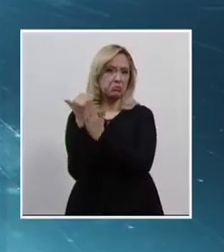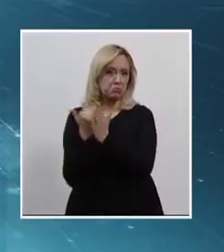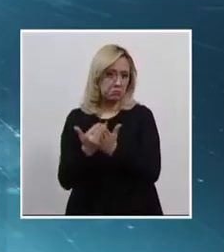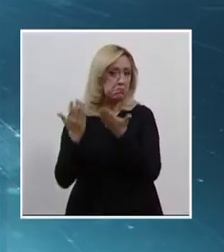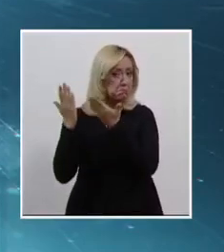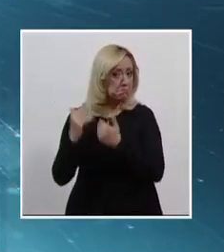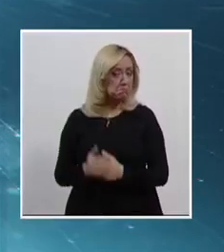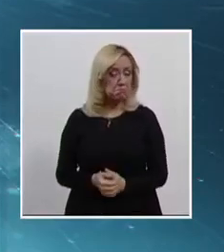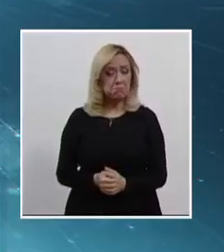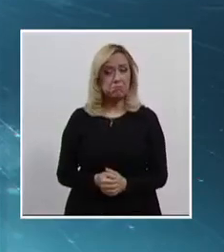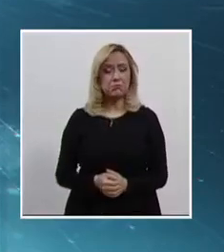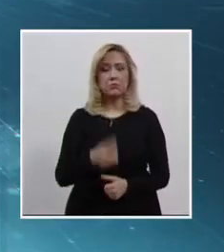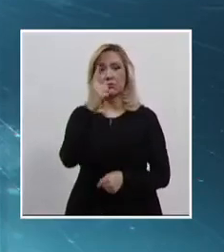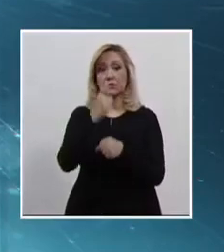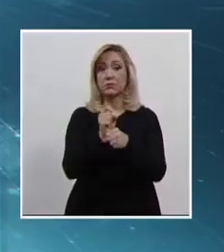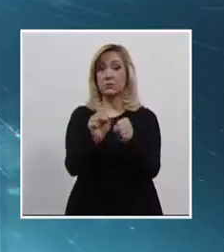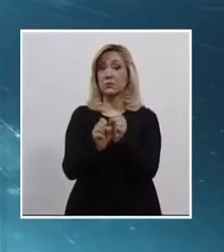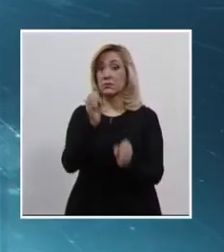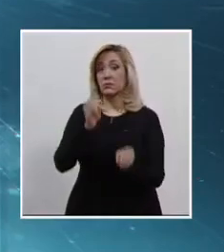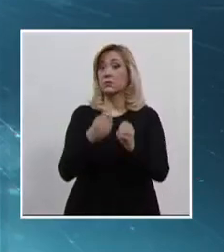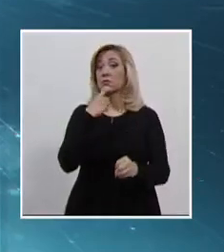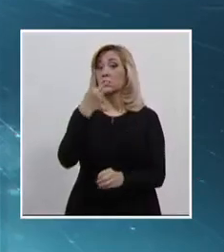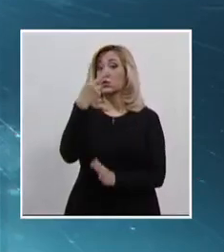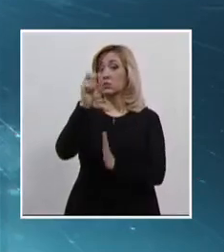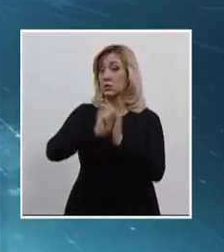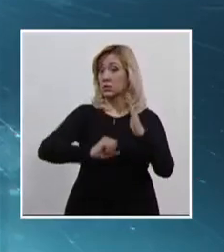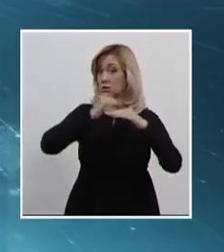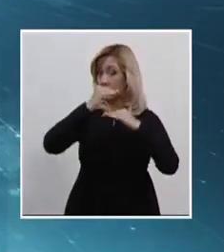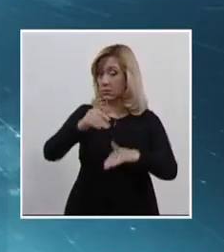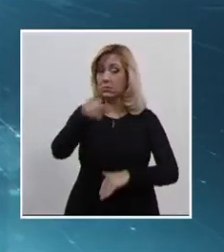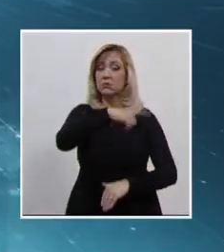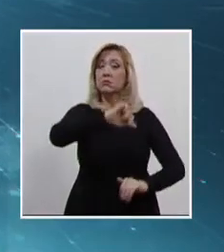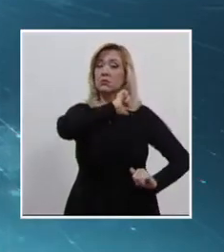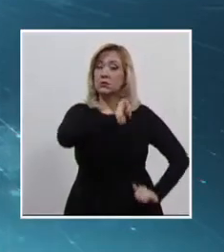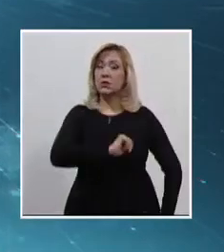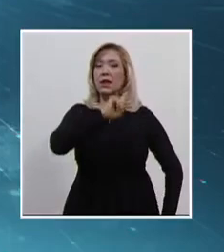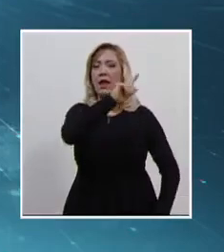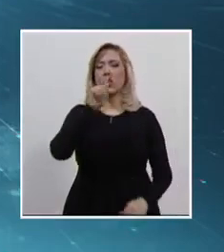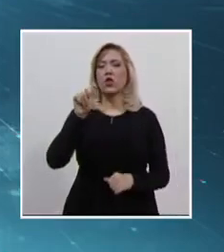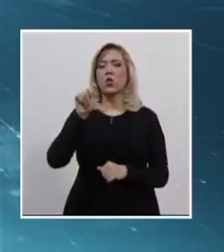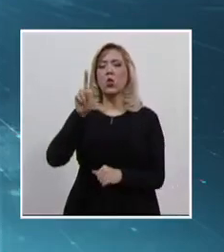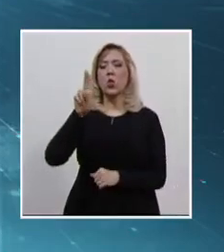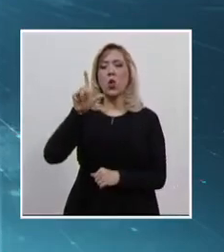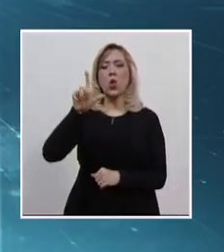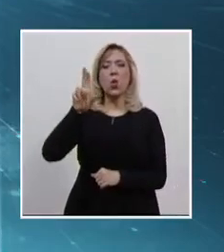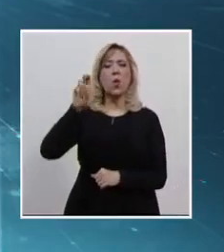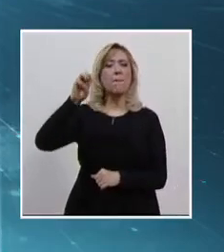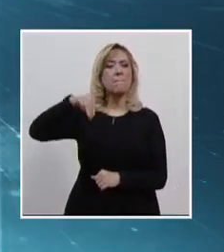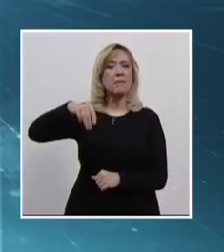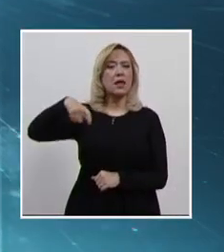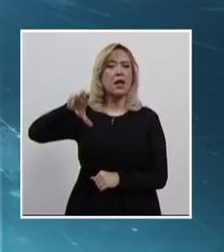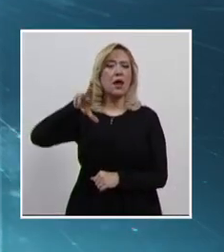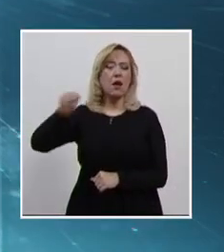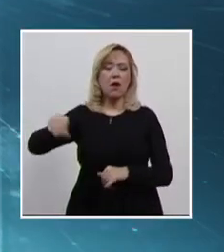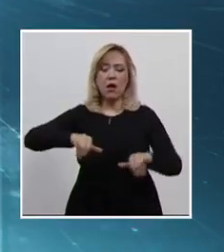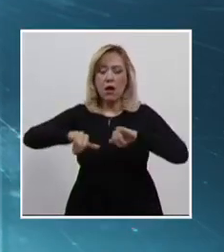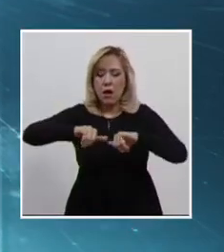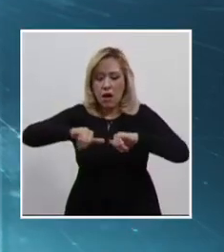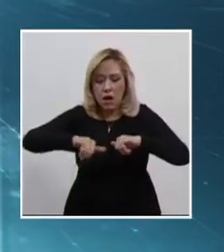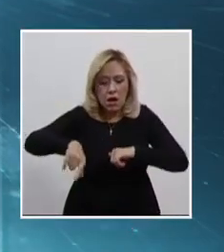La primera sala fijó un plazo de 2 años para que las autoridades de Tulum, Quintana Roo, actualicen el Atlas de